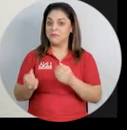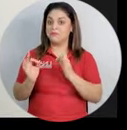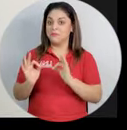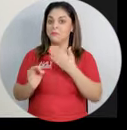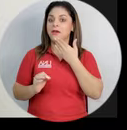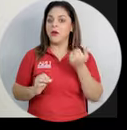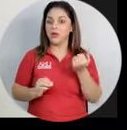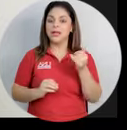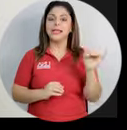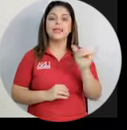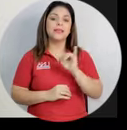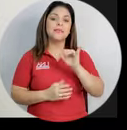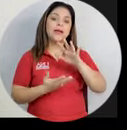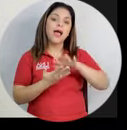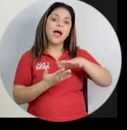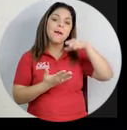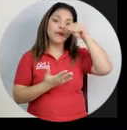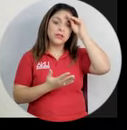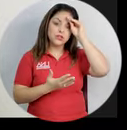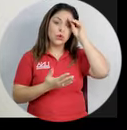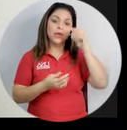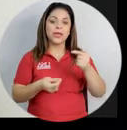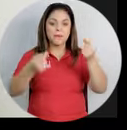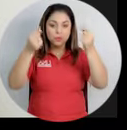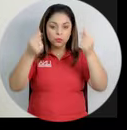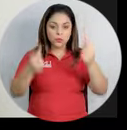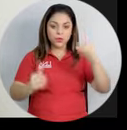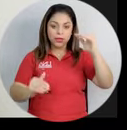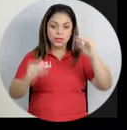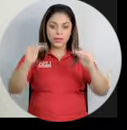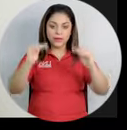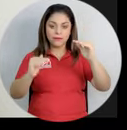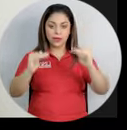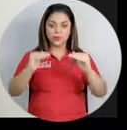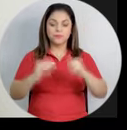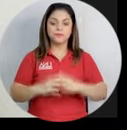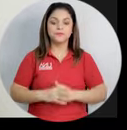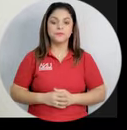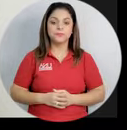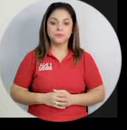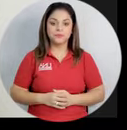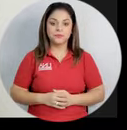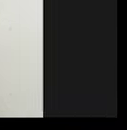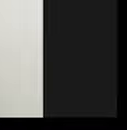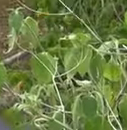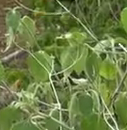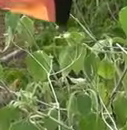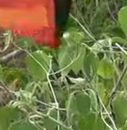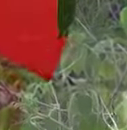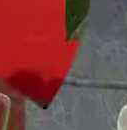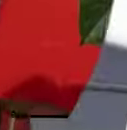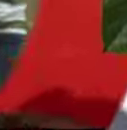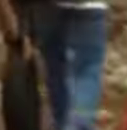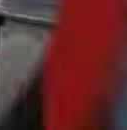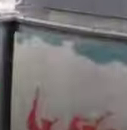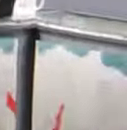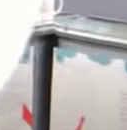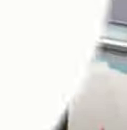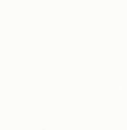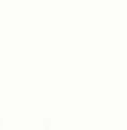y además porque aprendió que debe de mantener un presupuesto equilibrado.